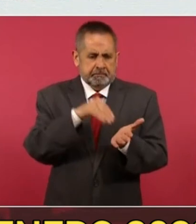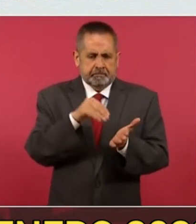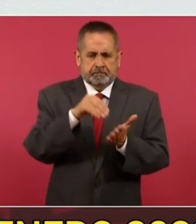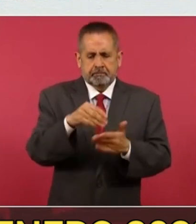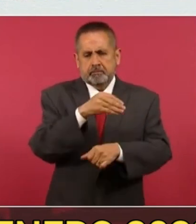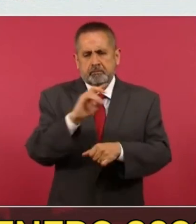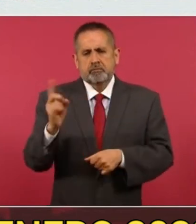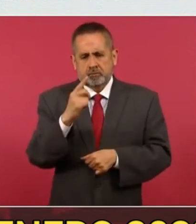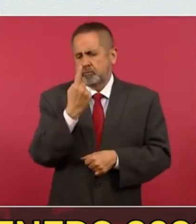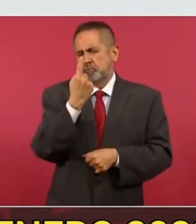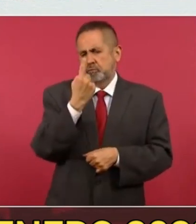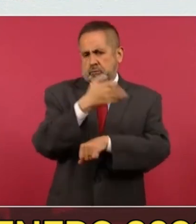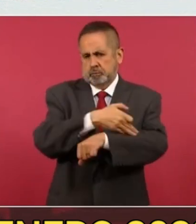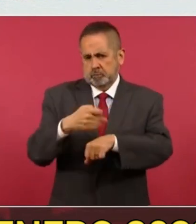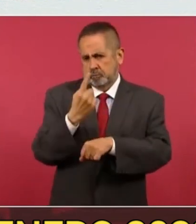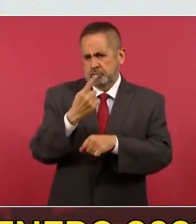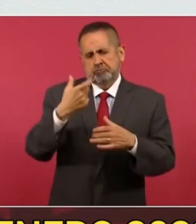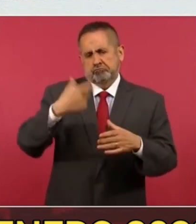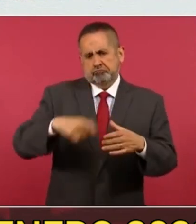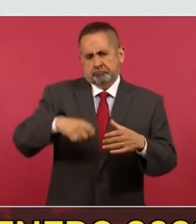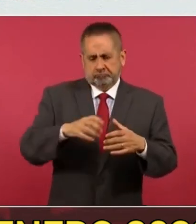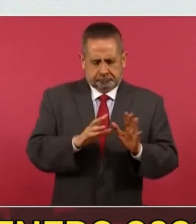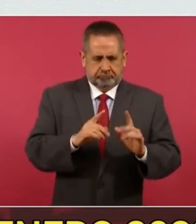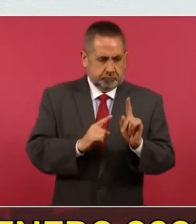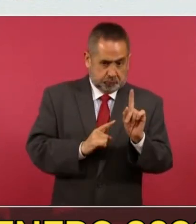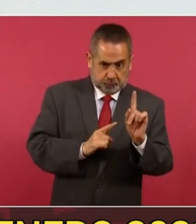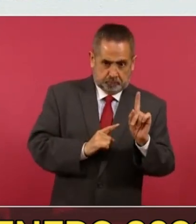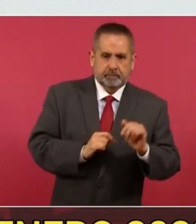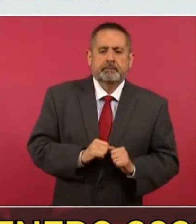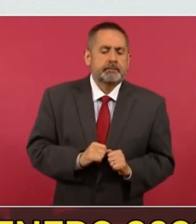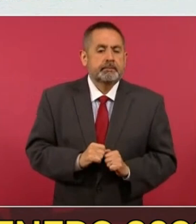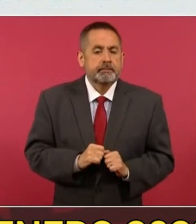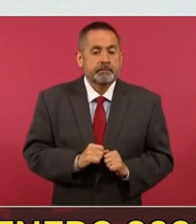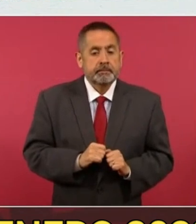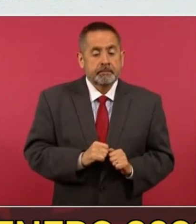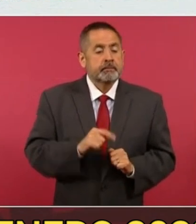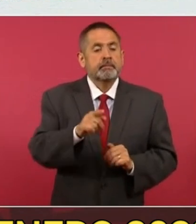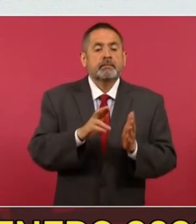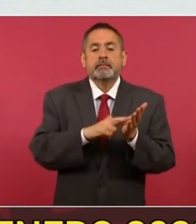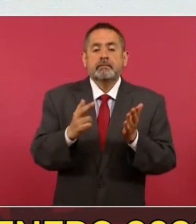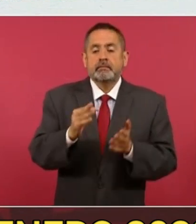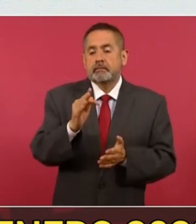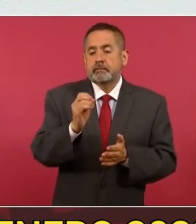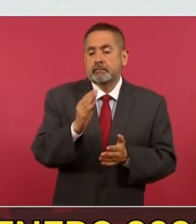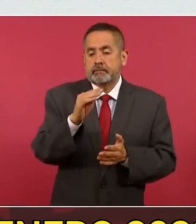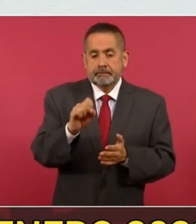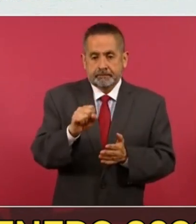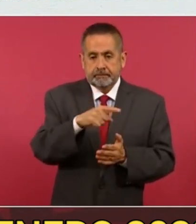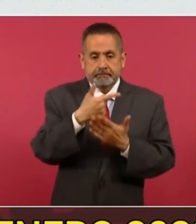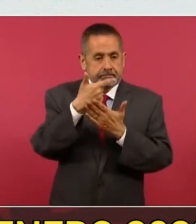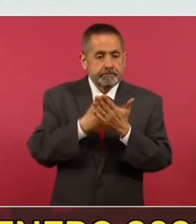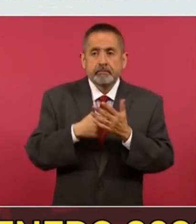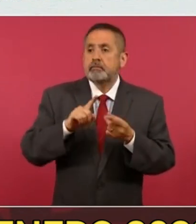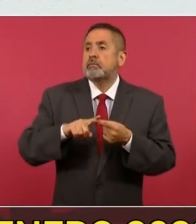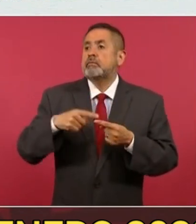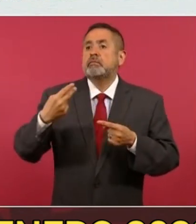una familia. En este año, la revista Forbes empezó a publicar la lista de los más ricos